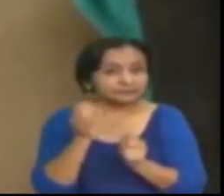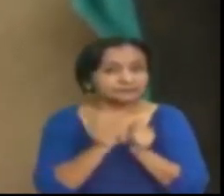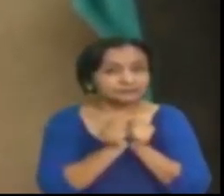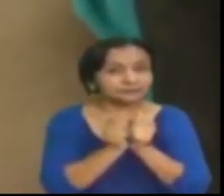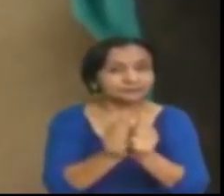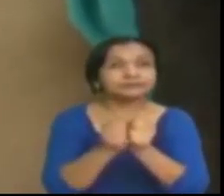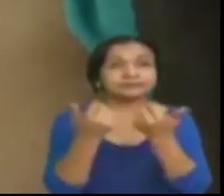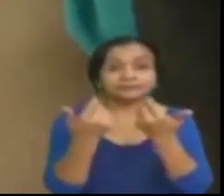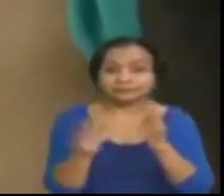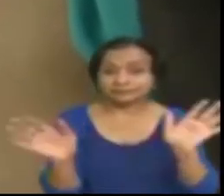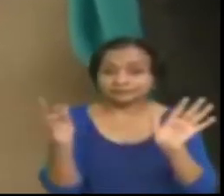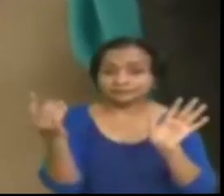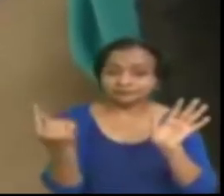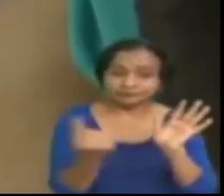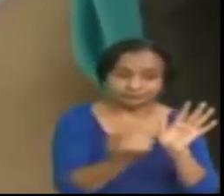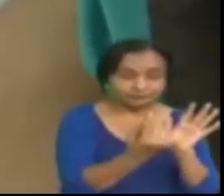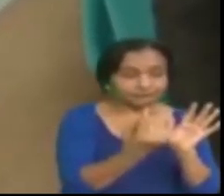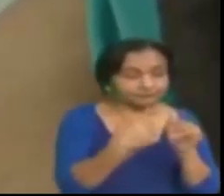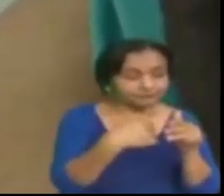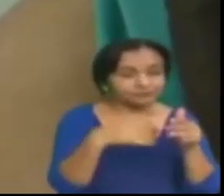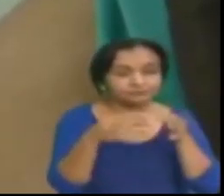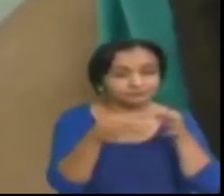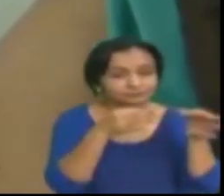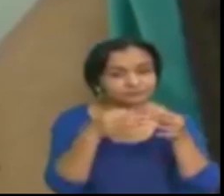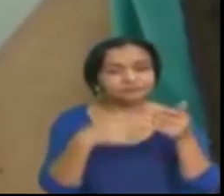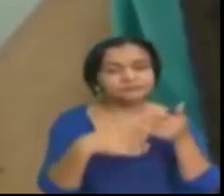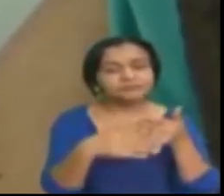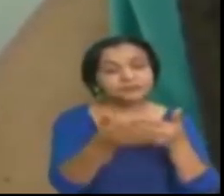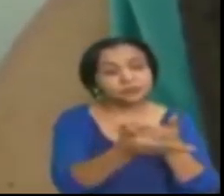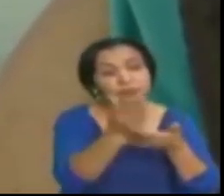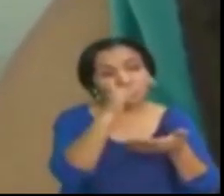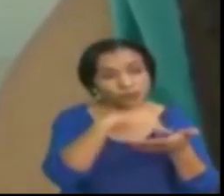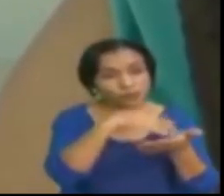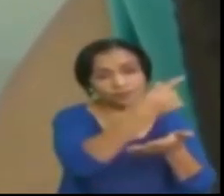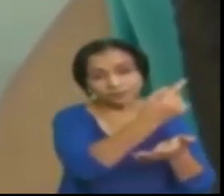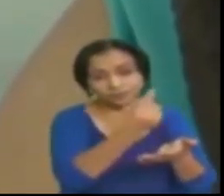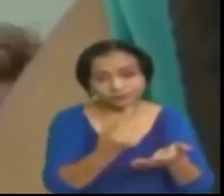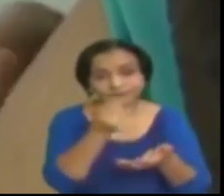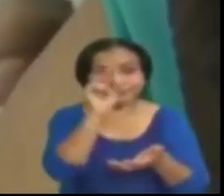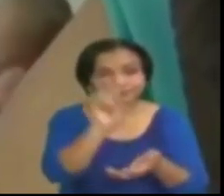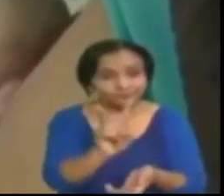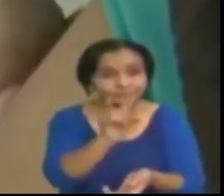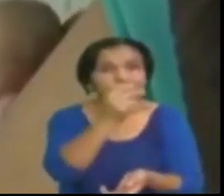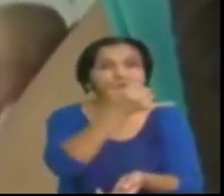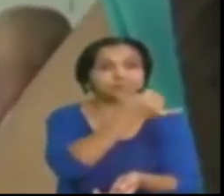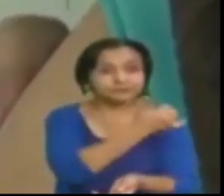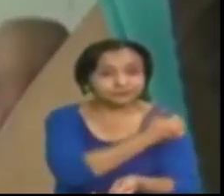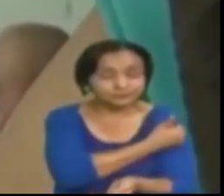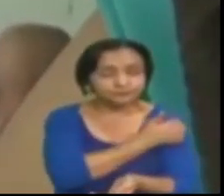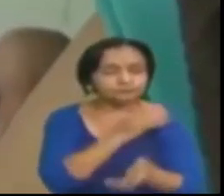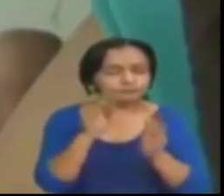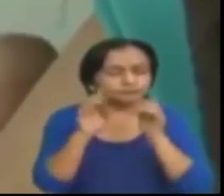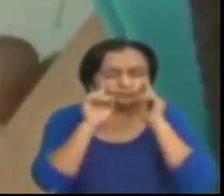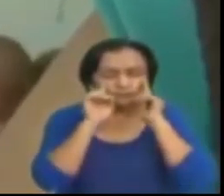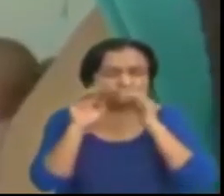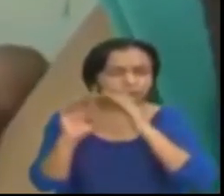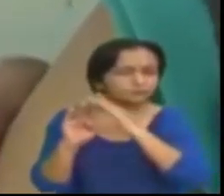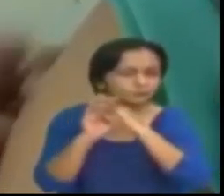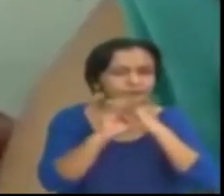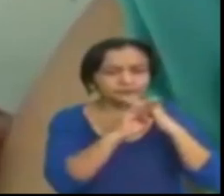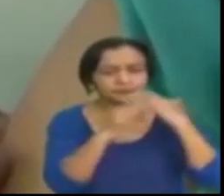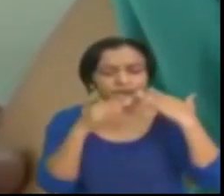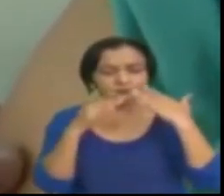honrada, patriótica, siempre, siempre libre. Nicaragua ya había realizado un proceso de inmunización en marzo pasado por la vacuna